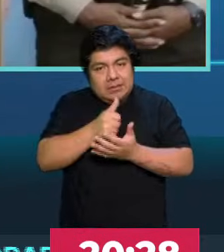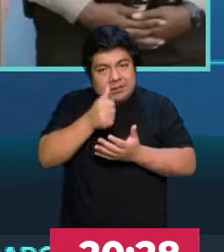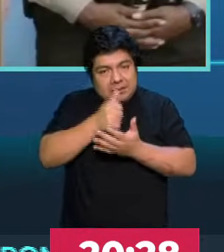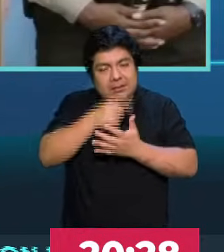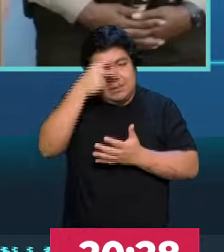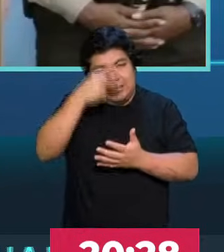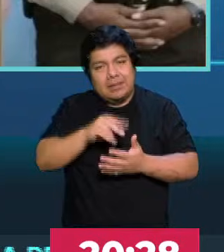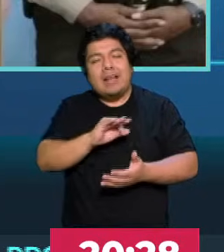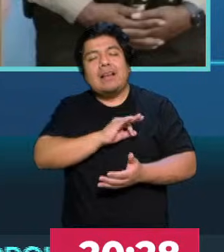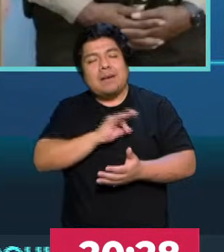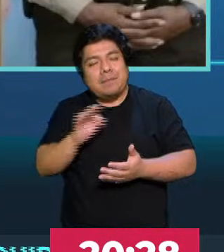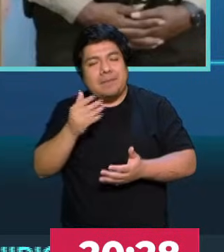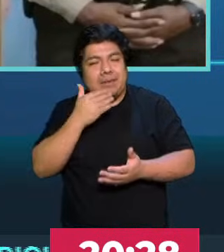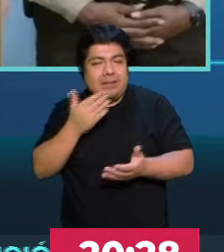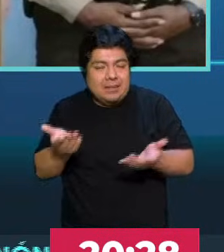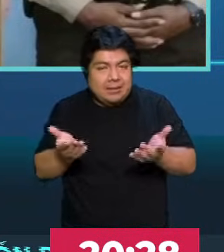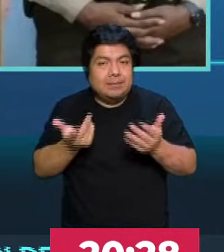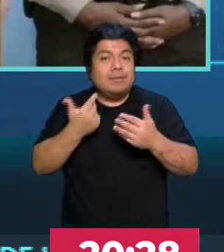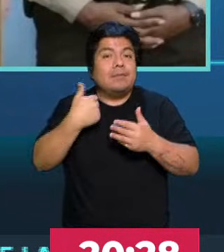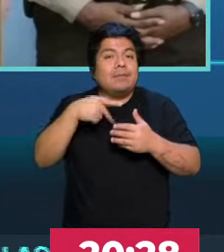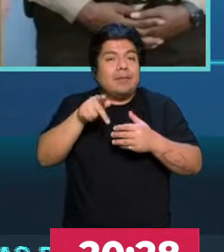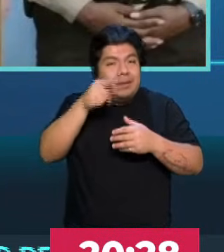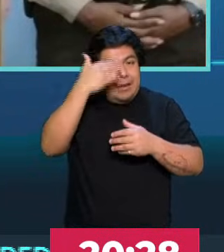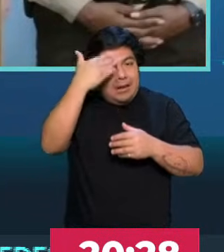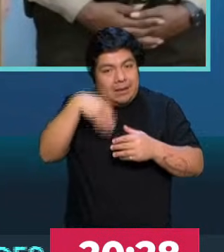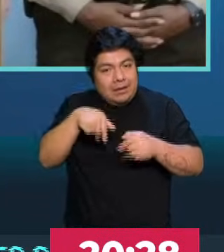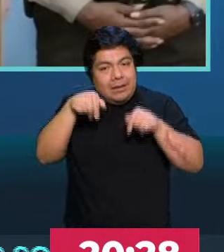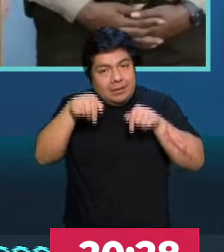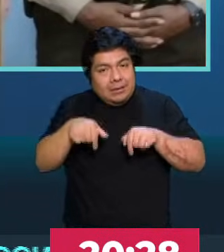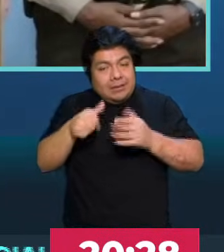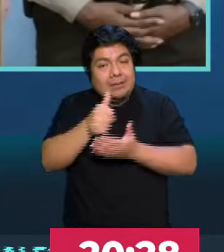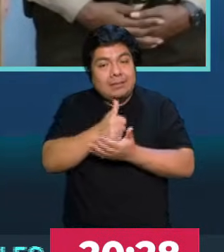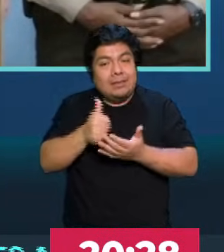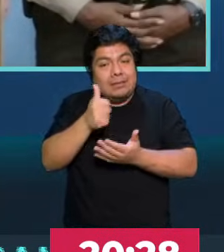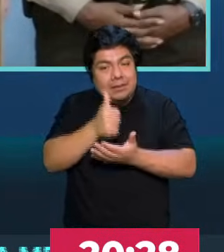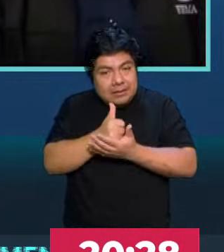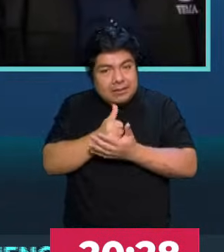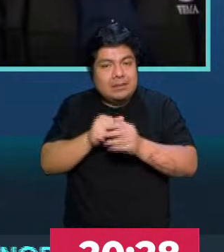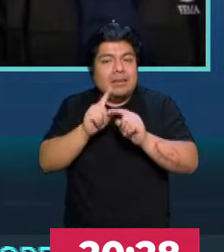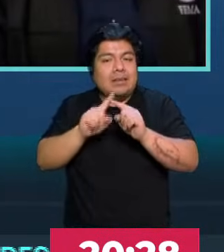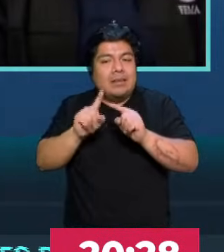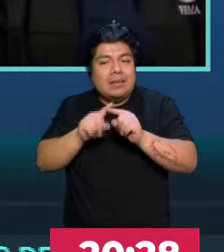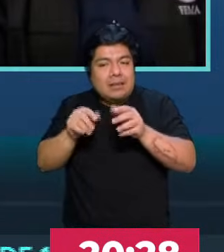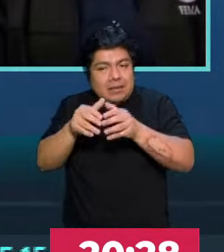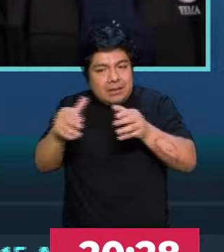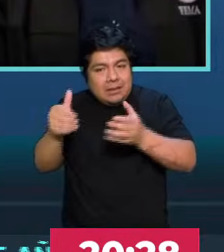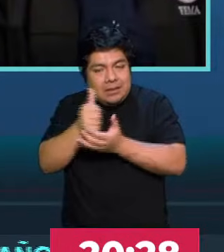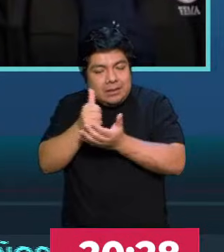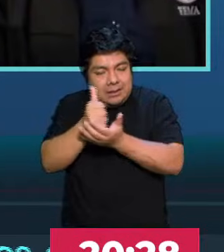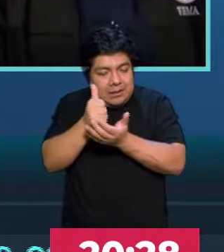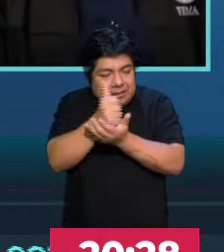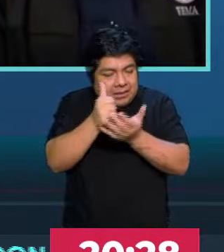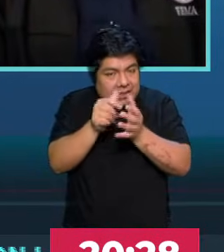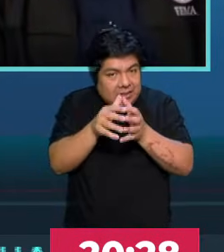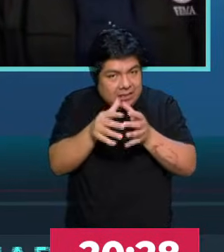permiten, pero entonces ya ahora lo saben, sí somos ciudad cosmopolita, sí somos una